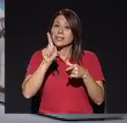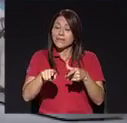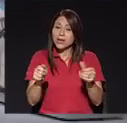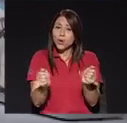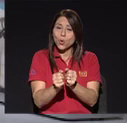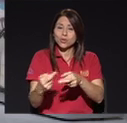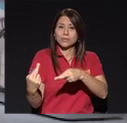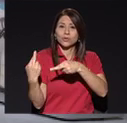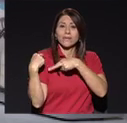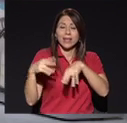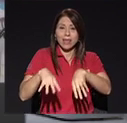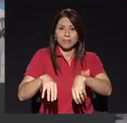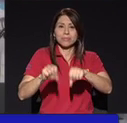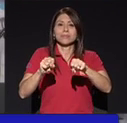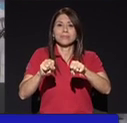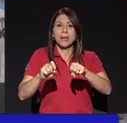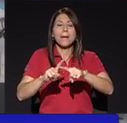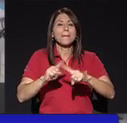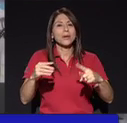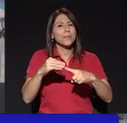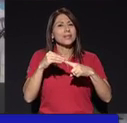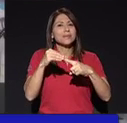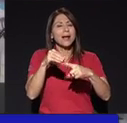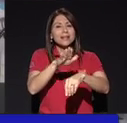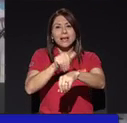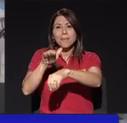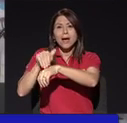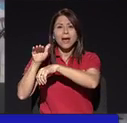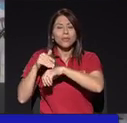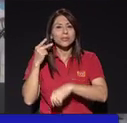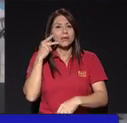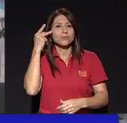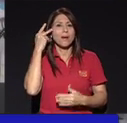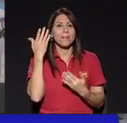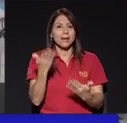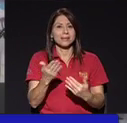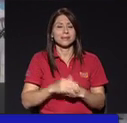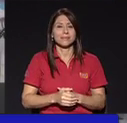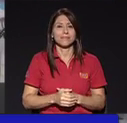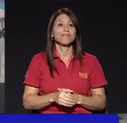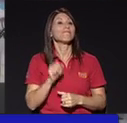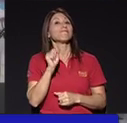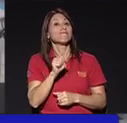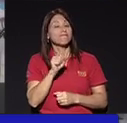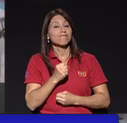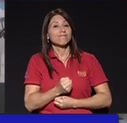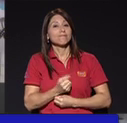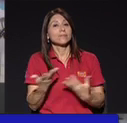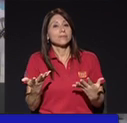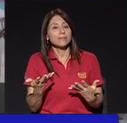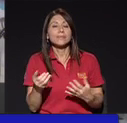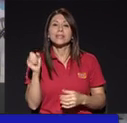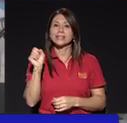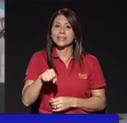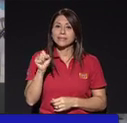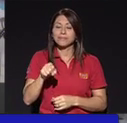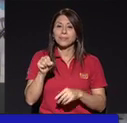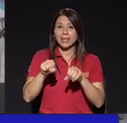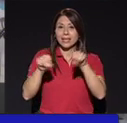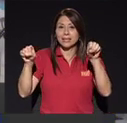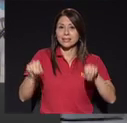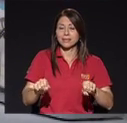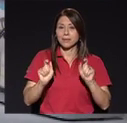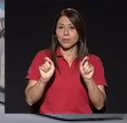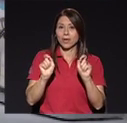con la responsabilidad que se merece, pero el principal llamado es a los papás, porque... A levantar la voz, sí. Y que